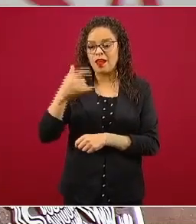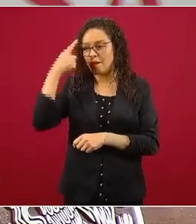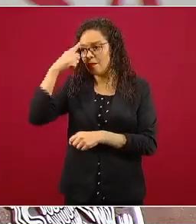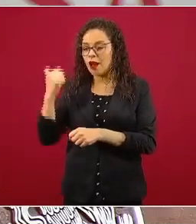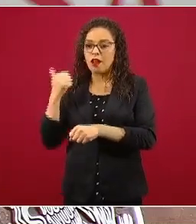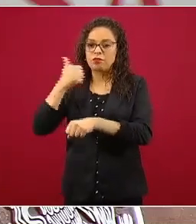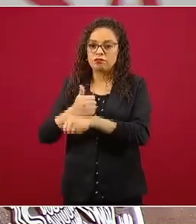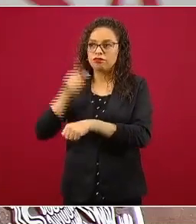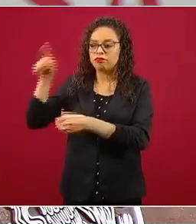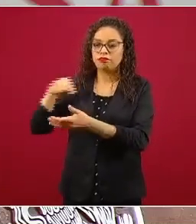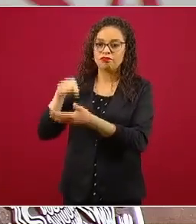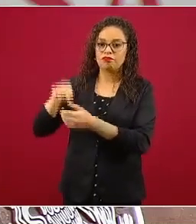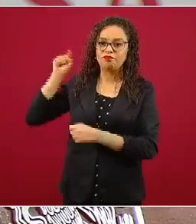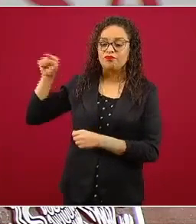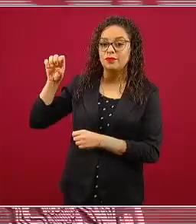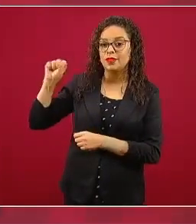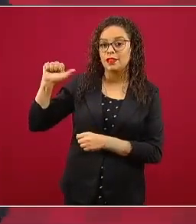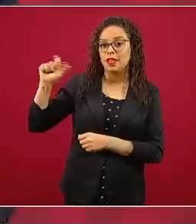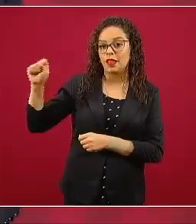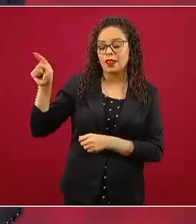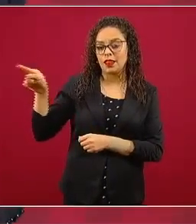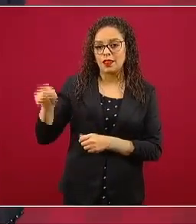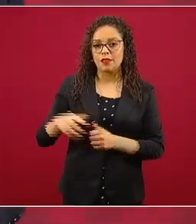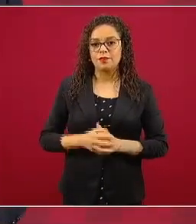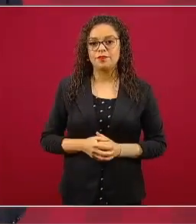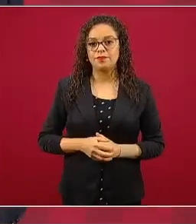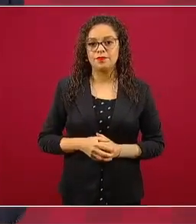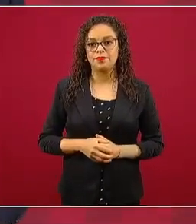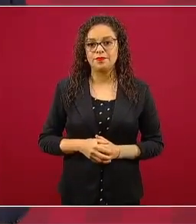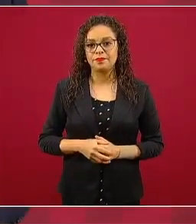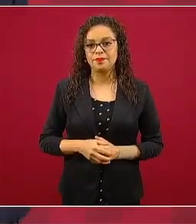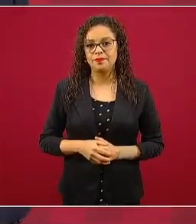Servidores públicos que no tengan precio,